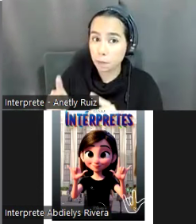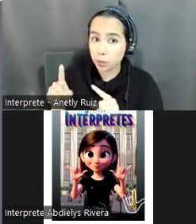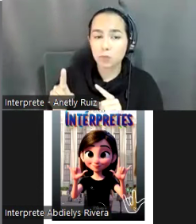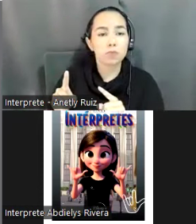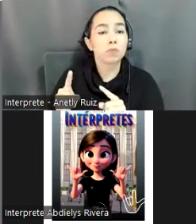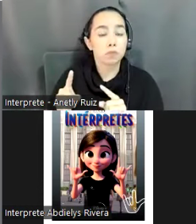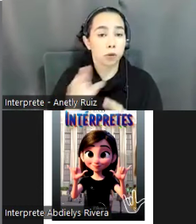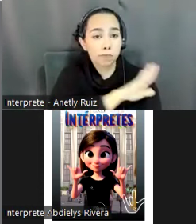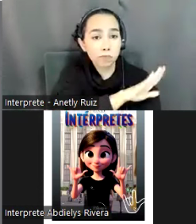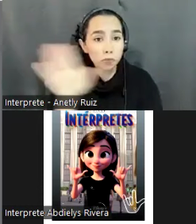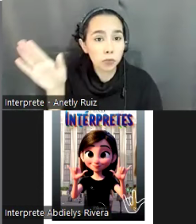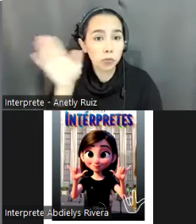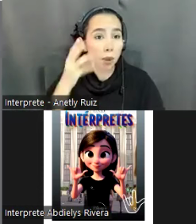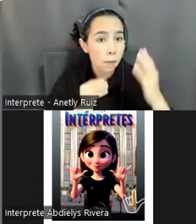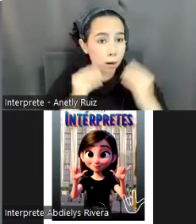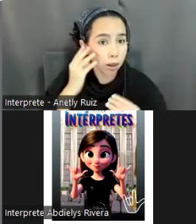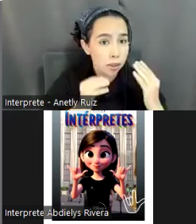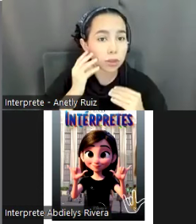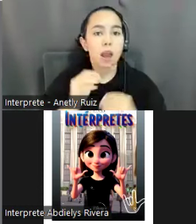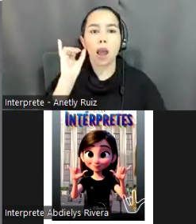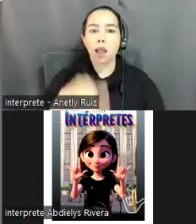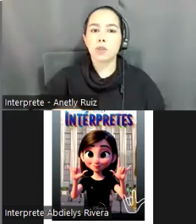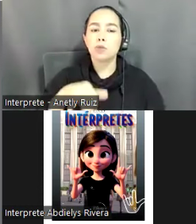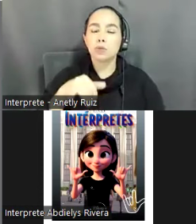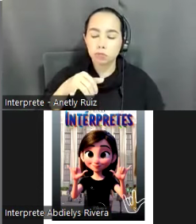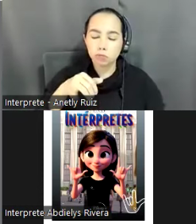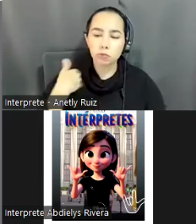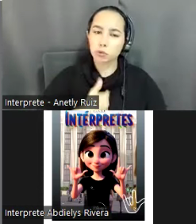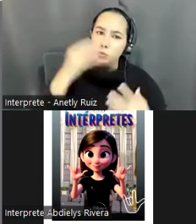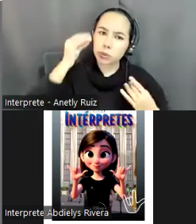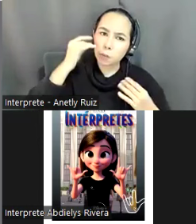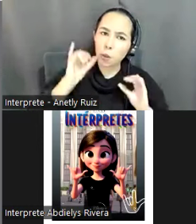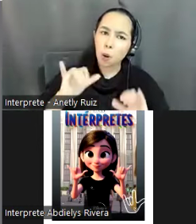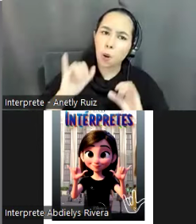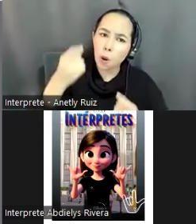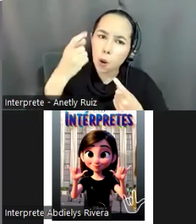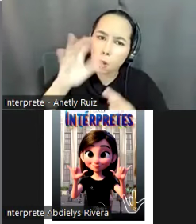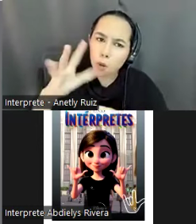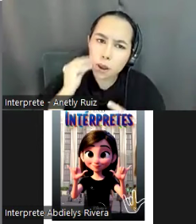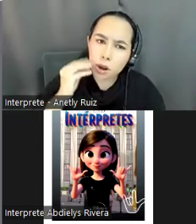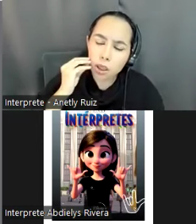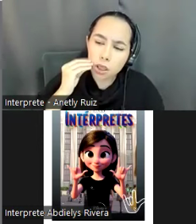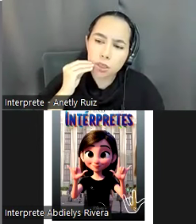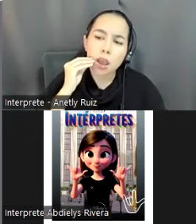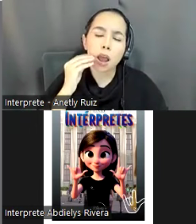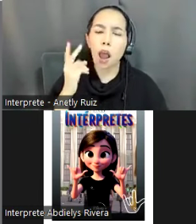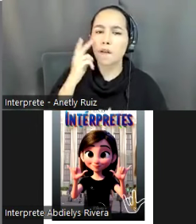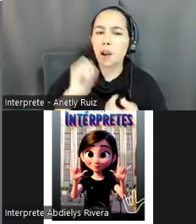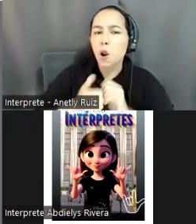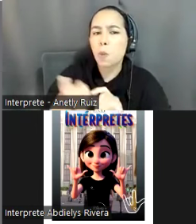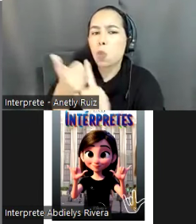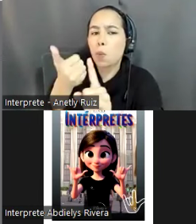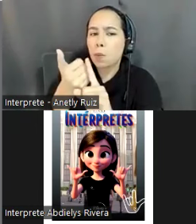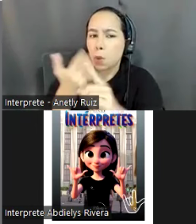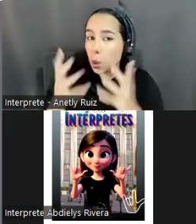que nos acompañan en cada una de las sesiones. Así que esto es la metodología ECO y lo que buscamos es integrar